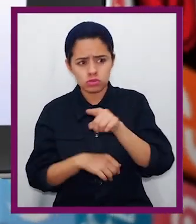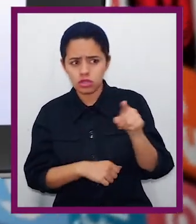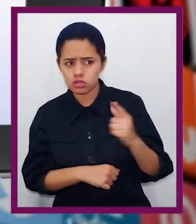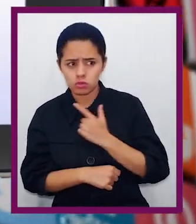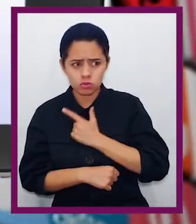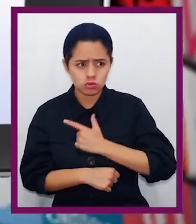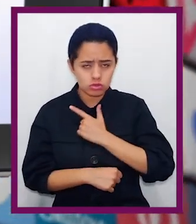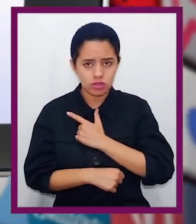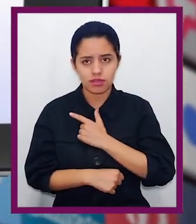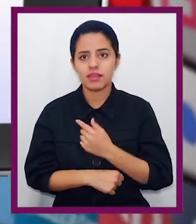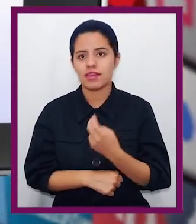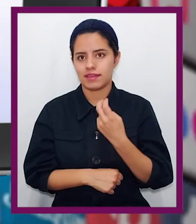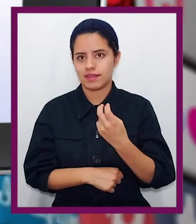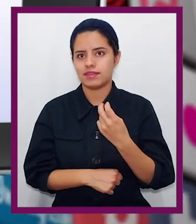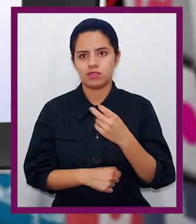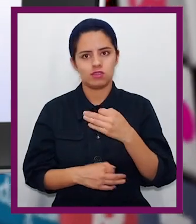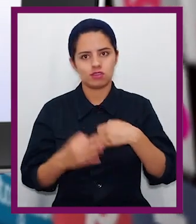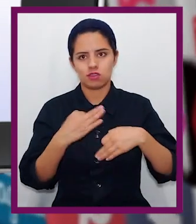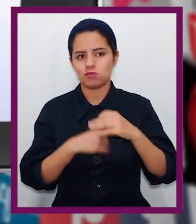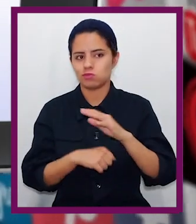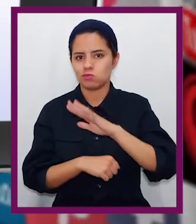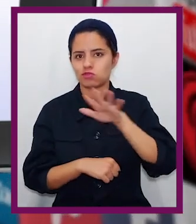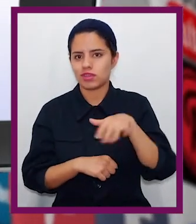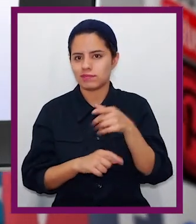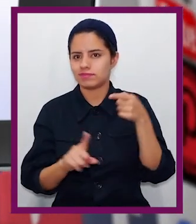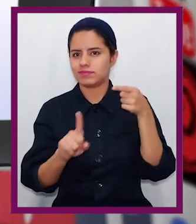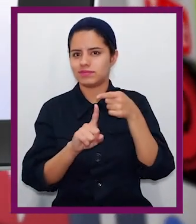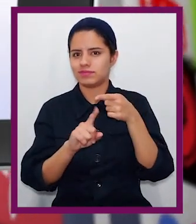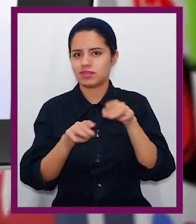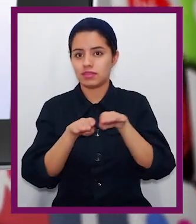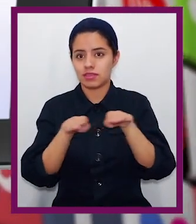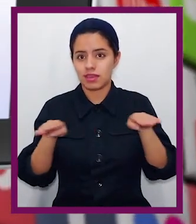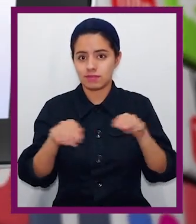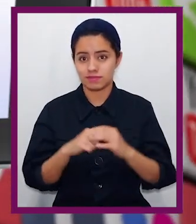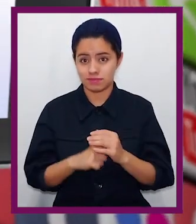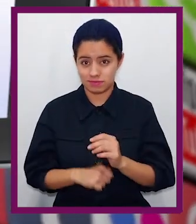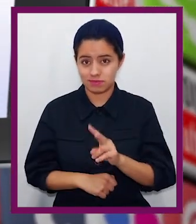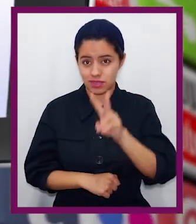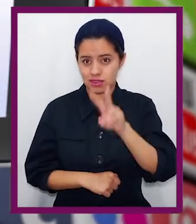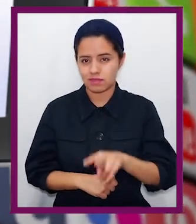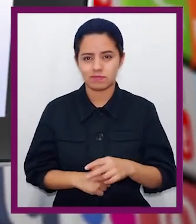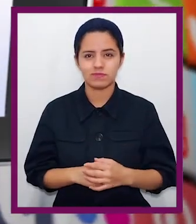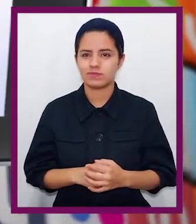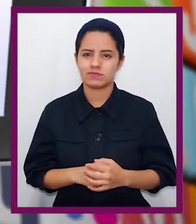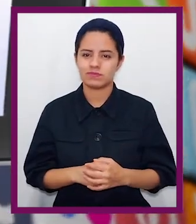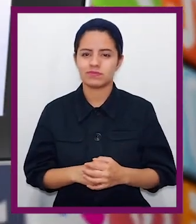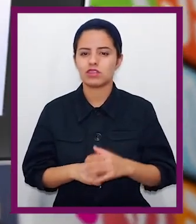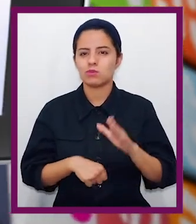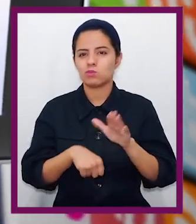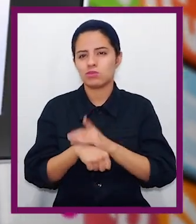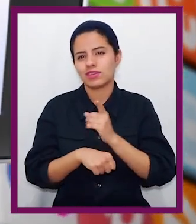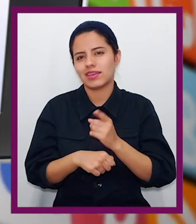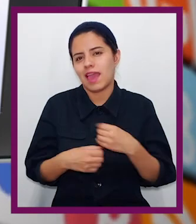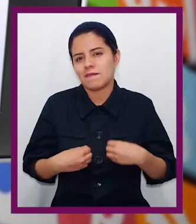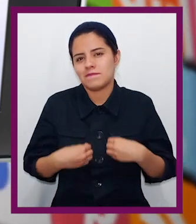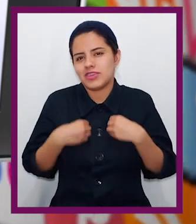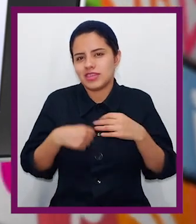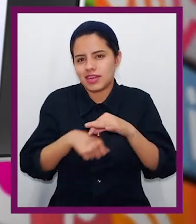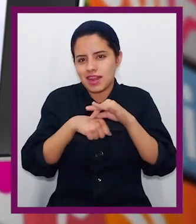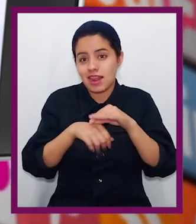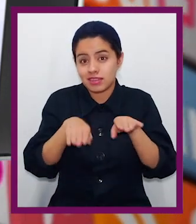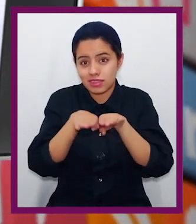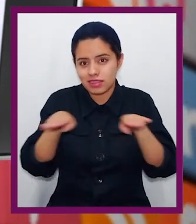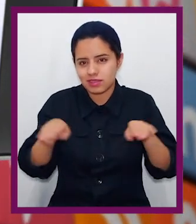música. ¿Hay una búsqueda de la equidad? ¿Sí? ¿Existe la equidad? No. ¿Por qué no existe? Pues porque no existe tampoco en la vida real.